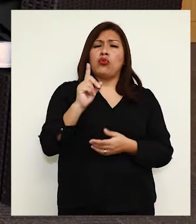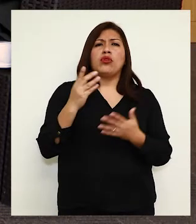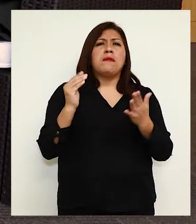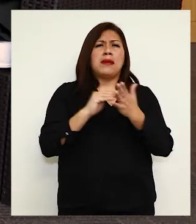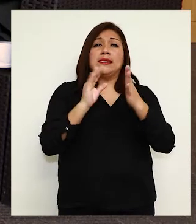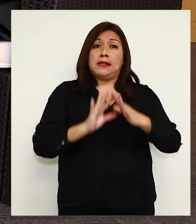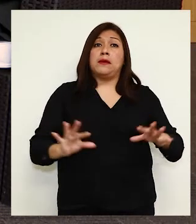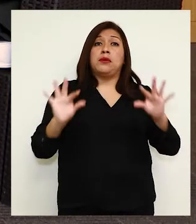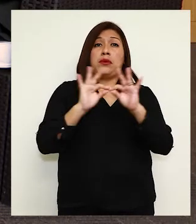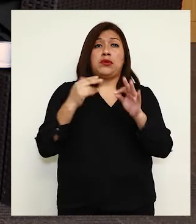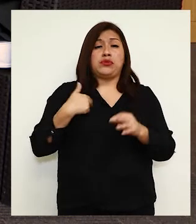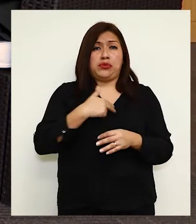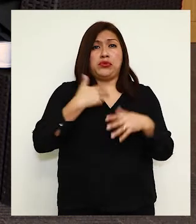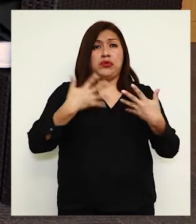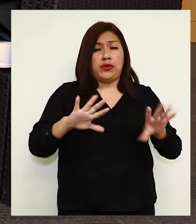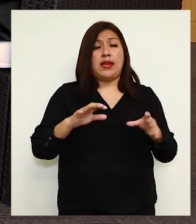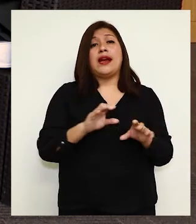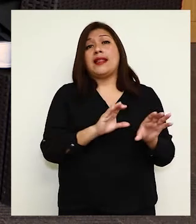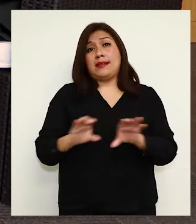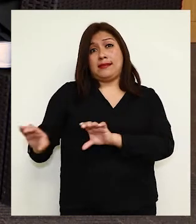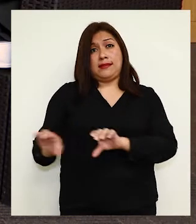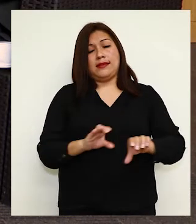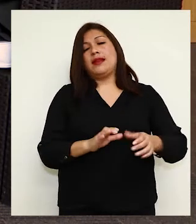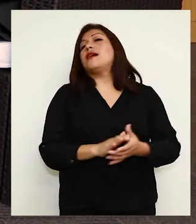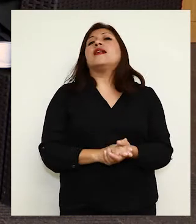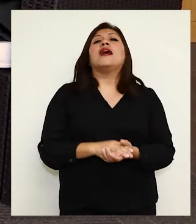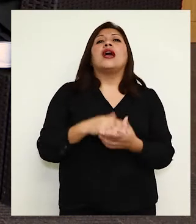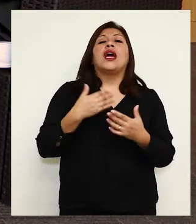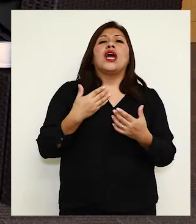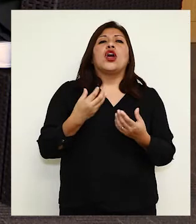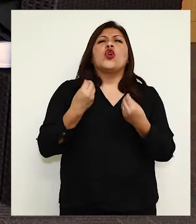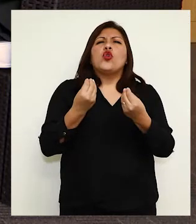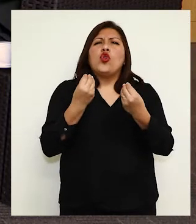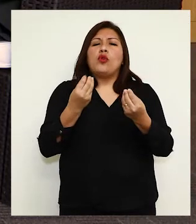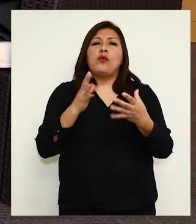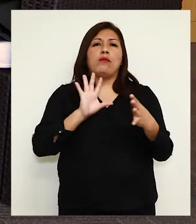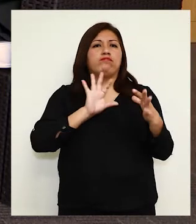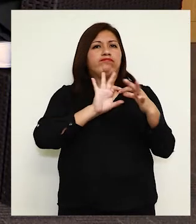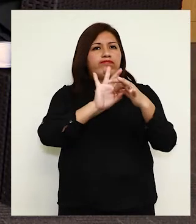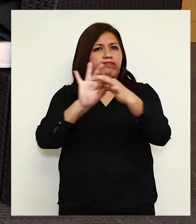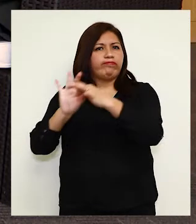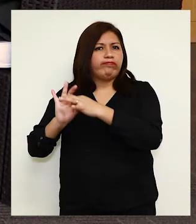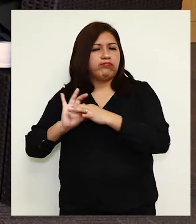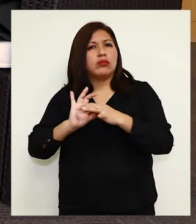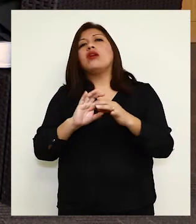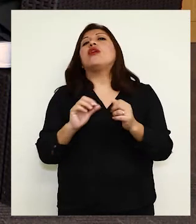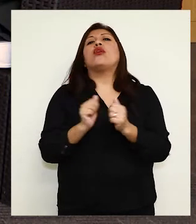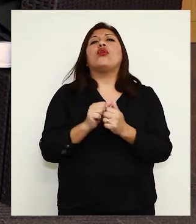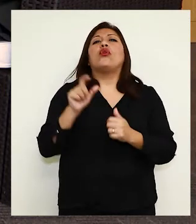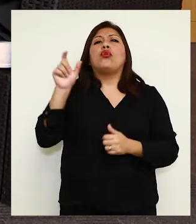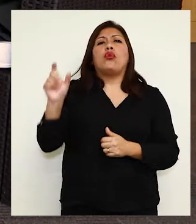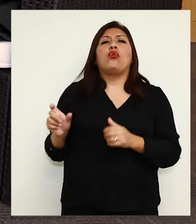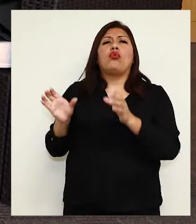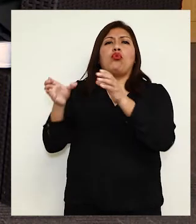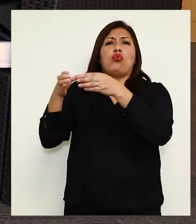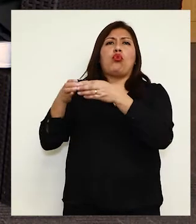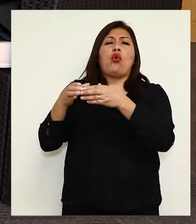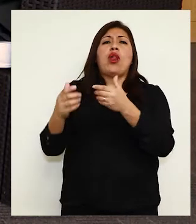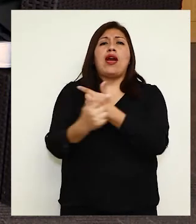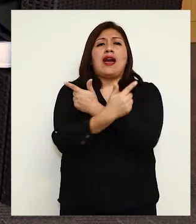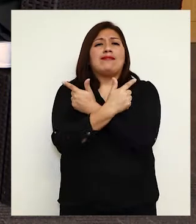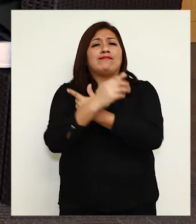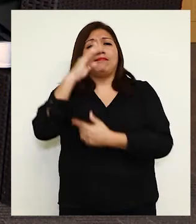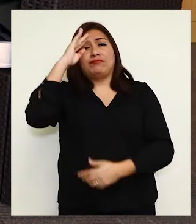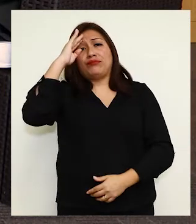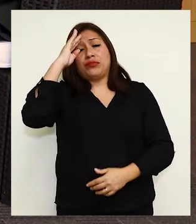son acciones descentralizadas ha sido de manera articulada y gracias a la intervención del Comando Conjunto de